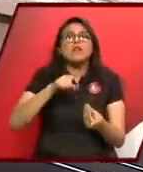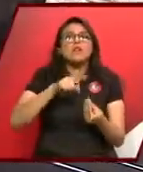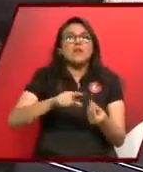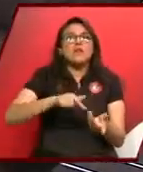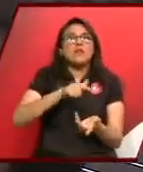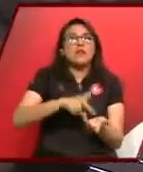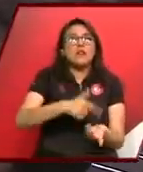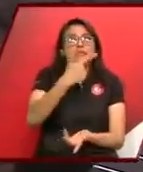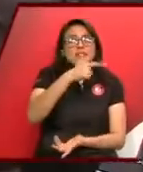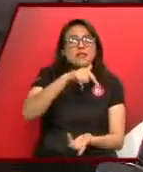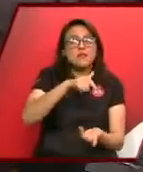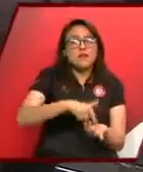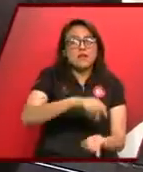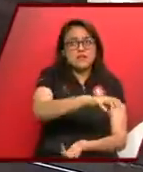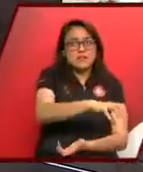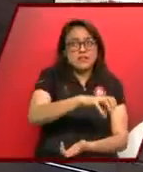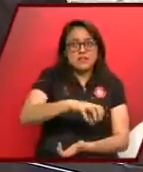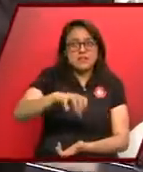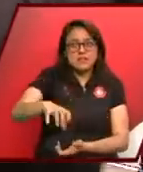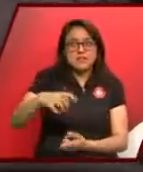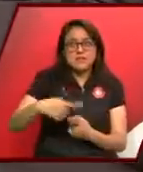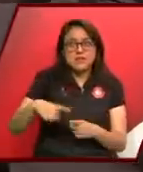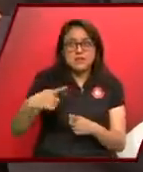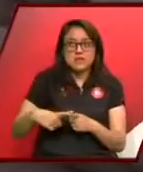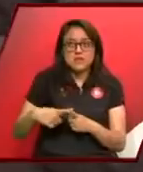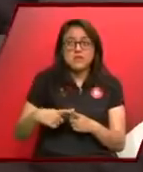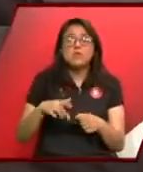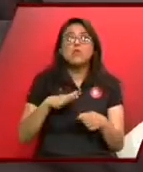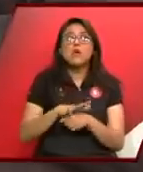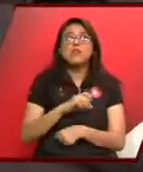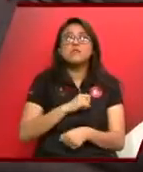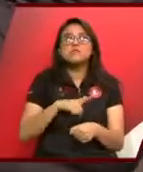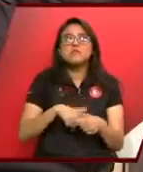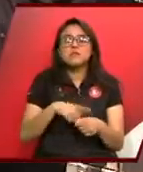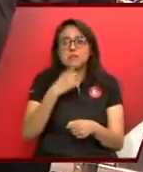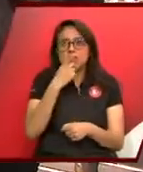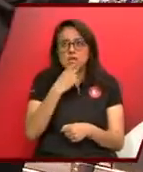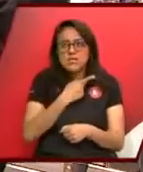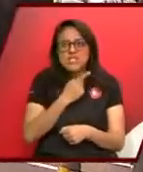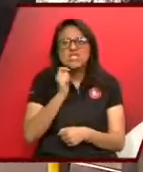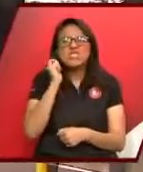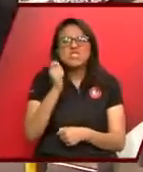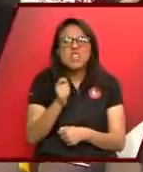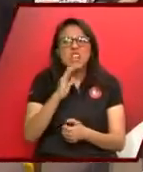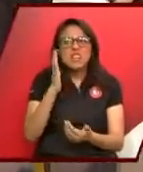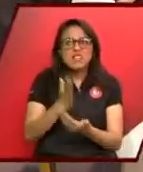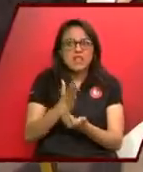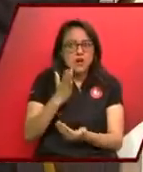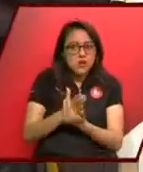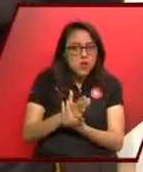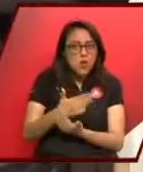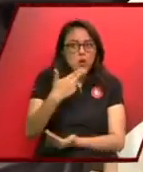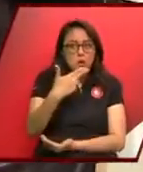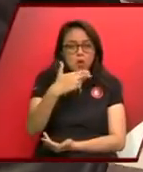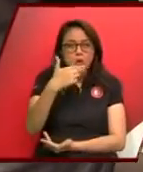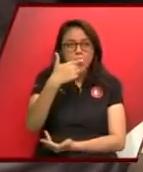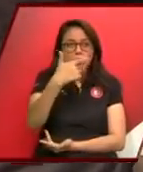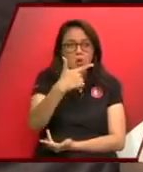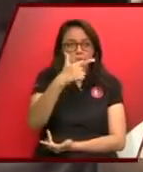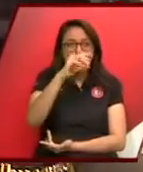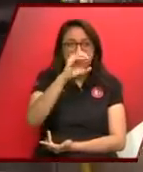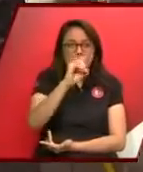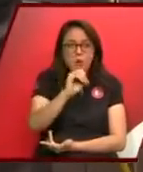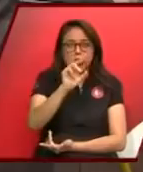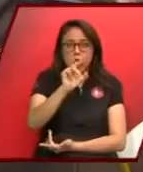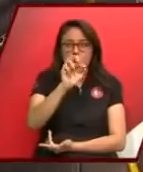7 sucursales, ¿verdad? ¿Y cuál es la especialidad? Me estaba contando que aquí es el taco gourmet. ¿Por qué gourmet? Ah,